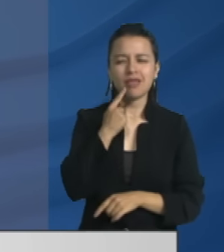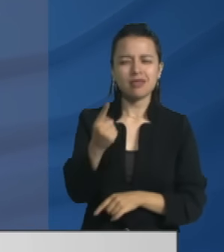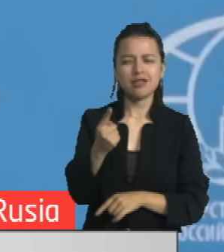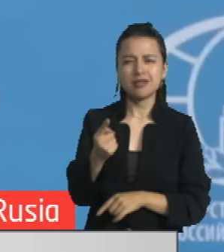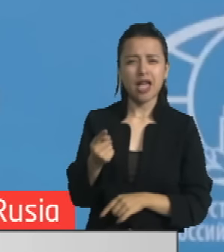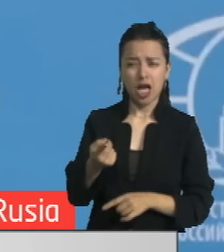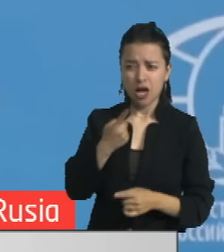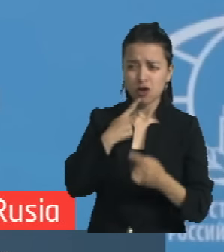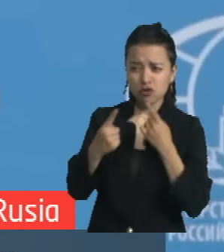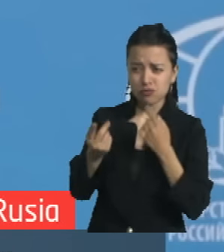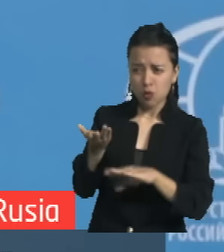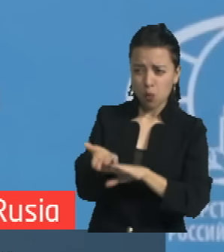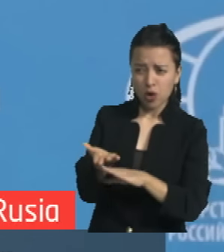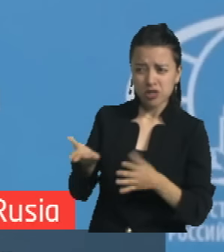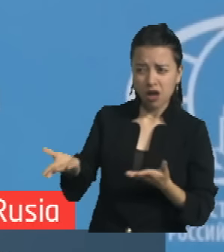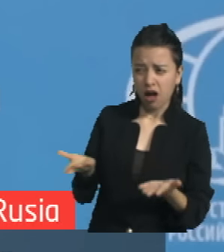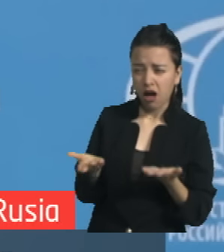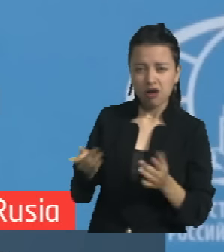condiciones